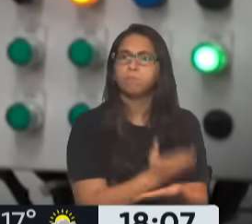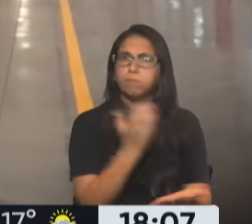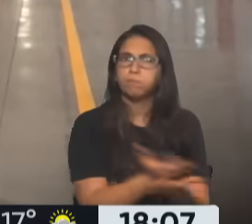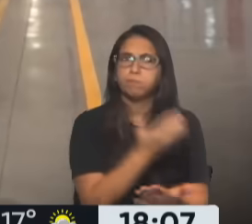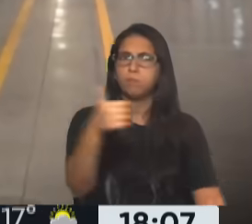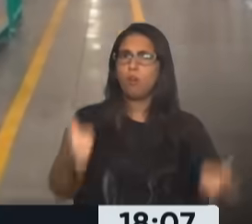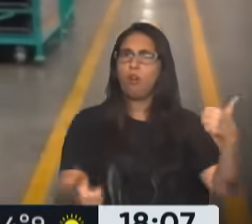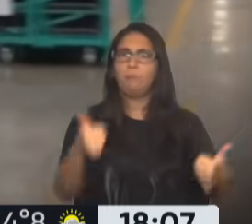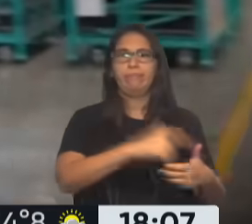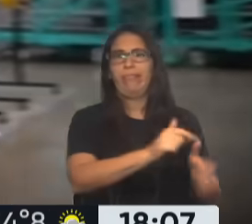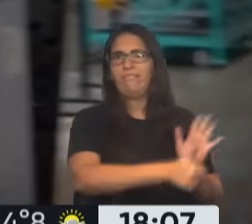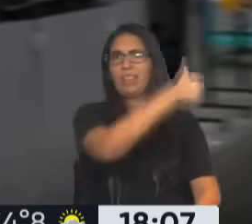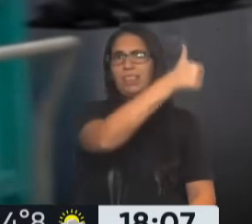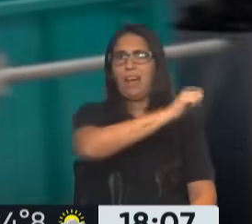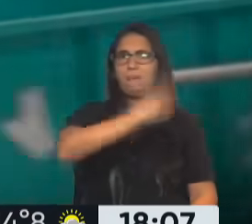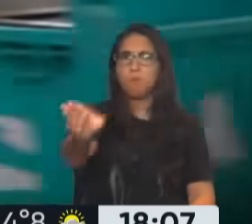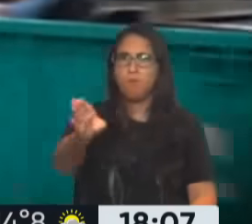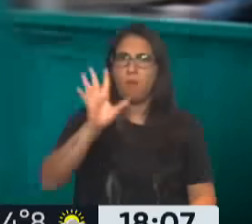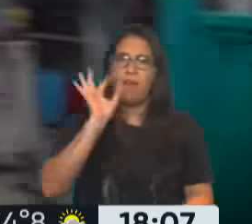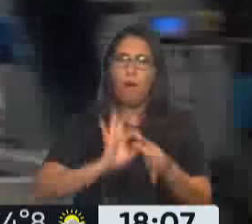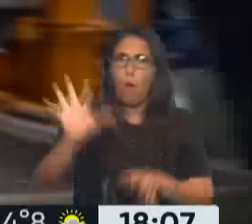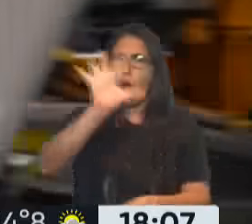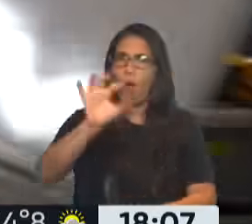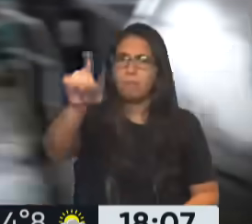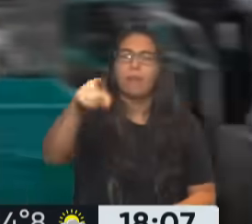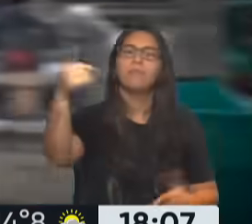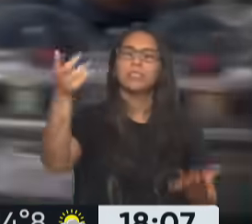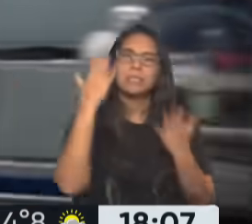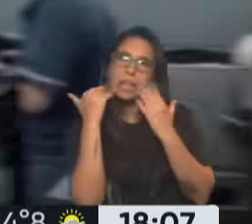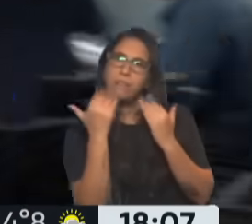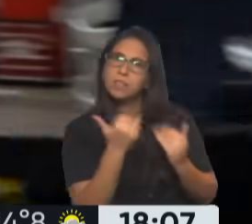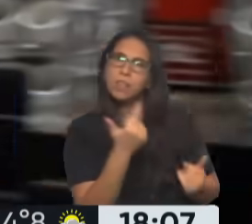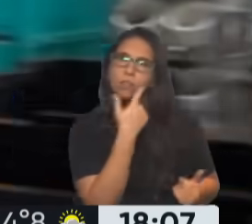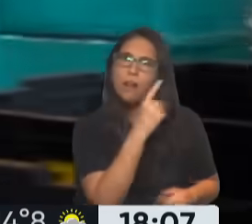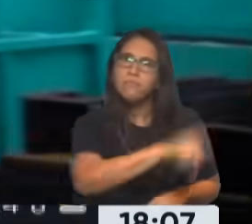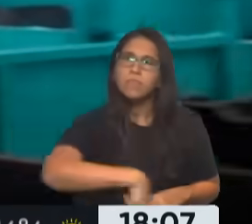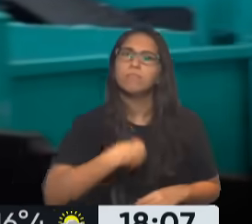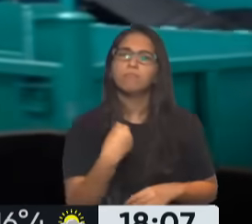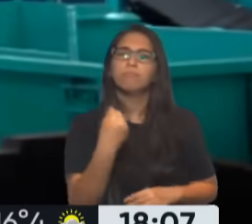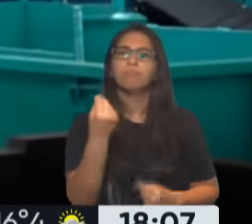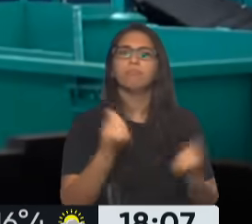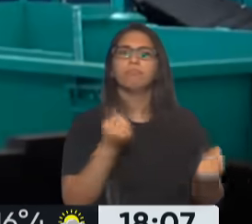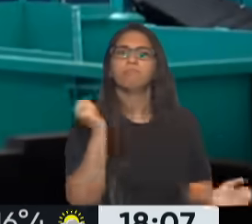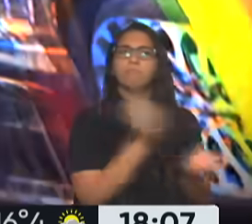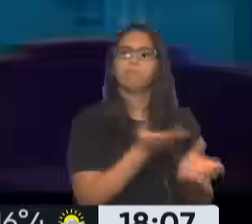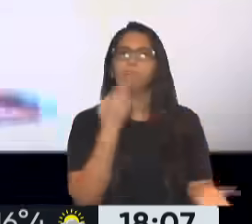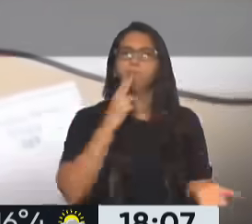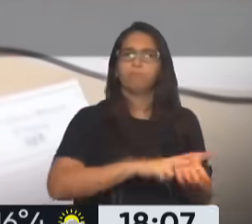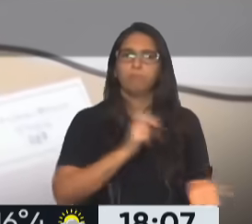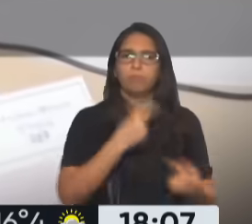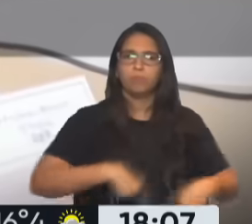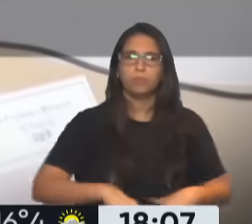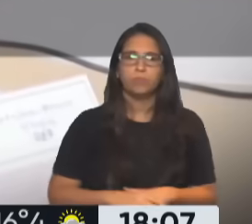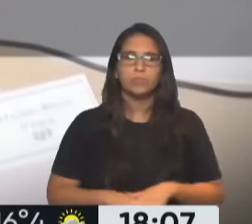así con ventaja con los europeos, motivo por el cual inició una investigación que podría derivar en aranceles y penalidades.